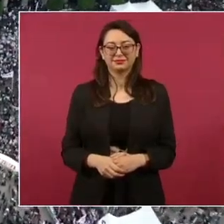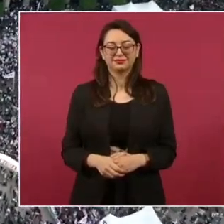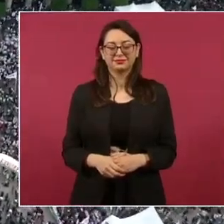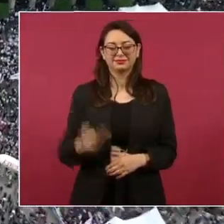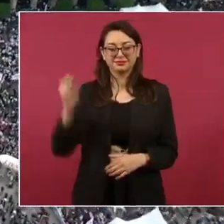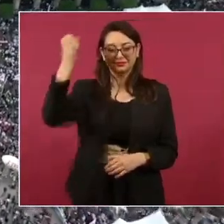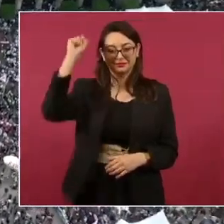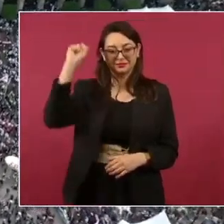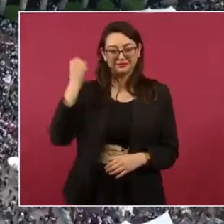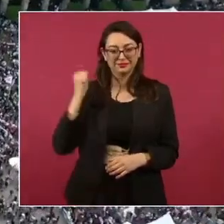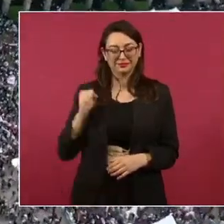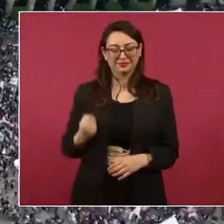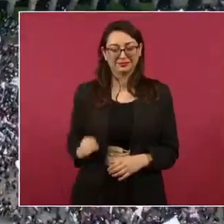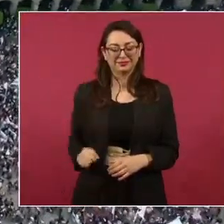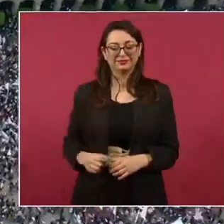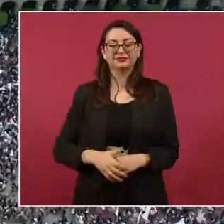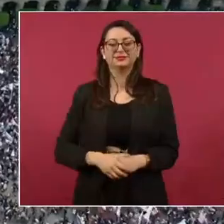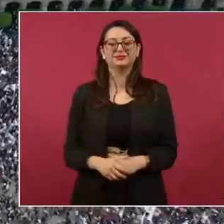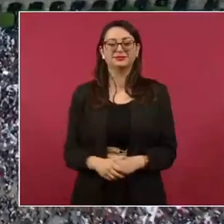Sinaloa,